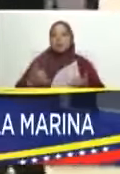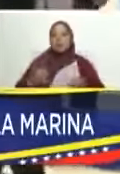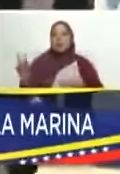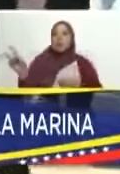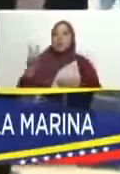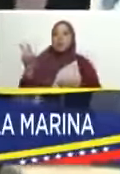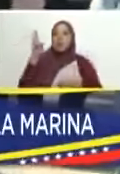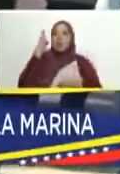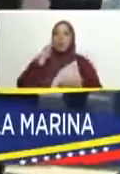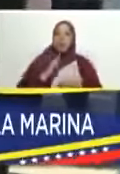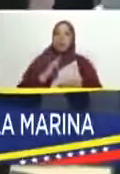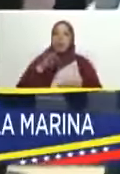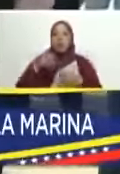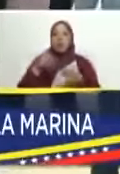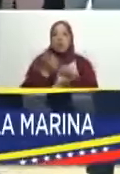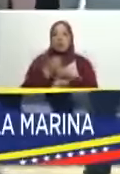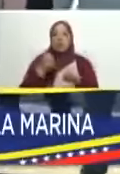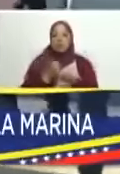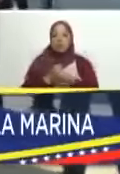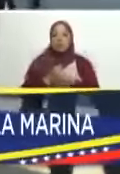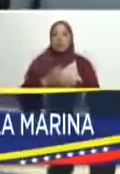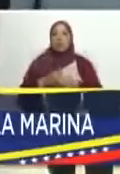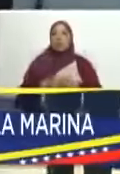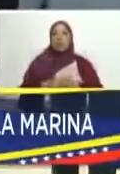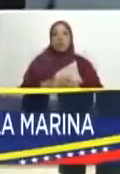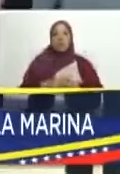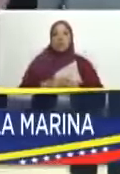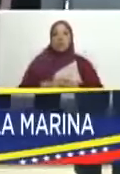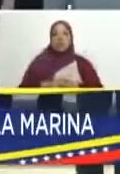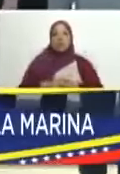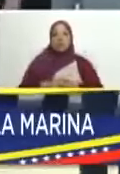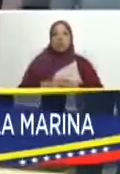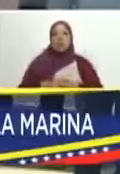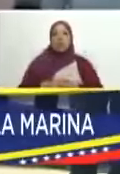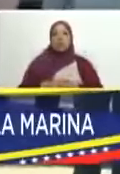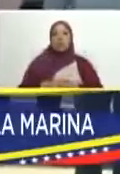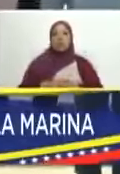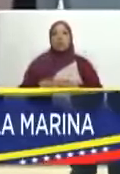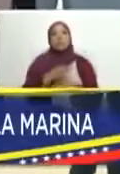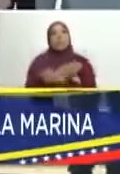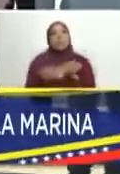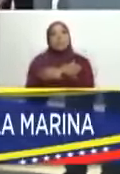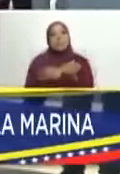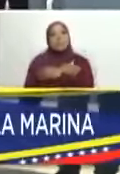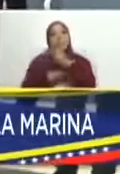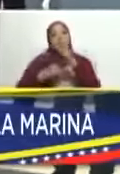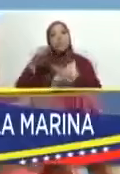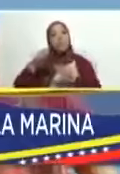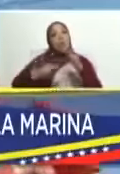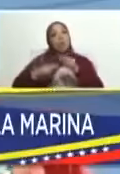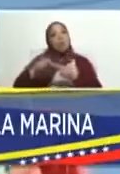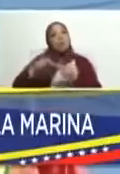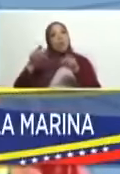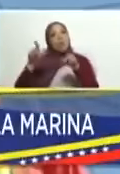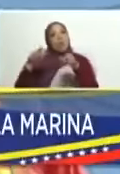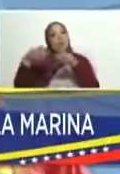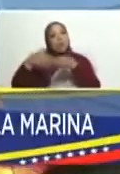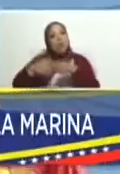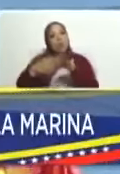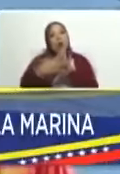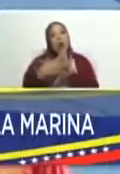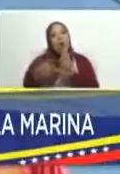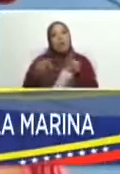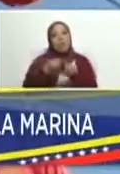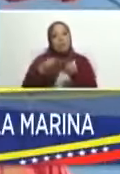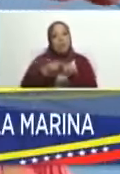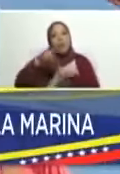Venezuela Bolivariana a bordo. Mi comandante jefe, la intención de la construcción de esta réplica es para que los cadetes